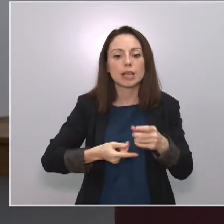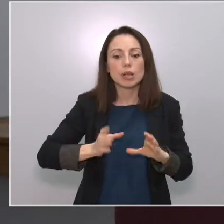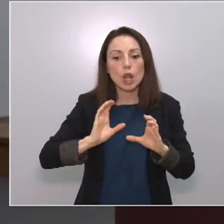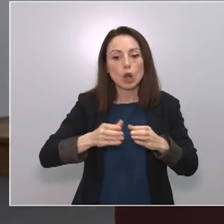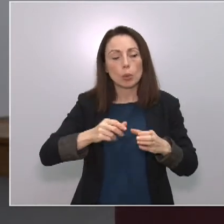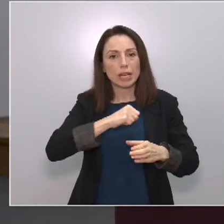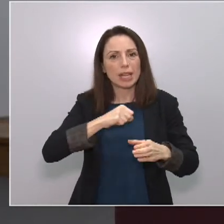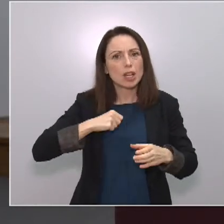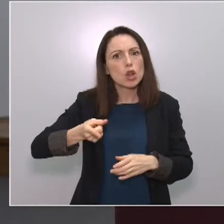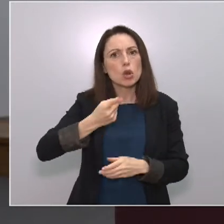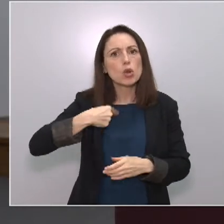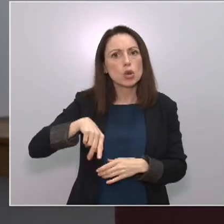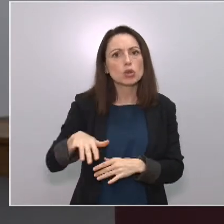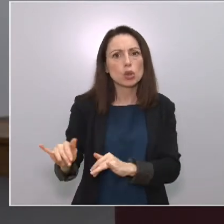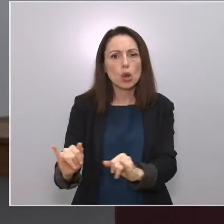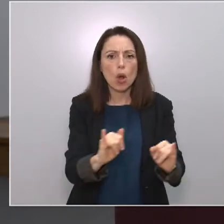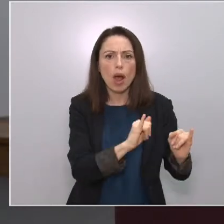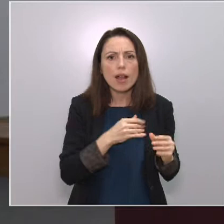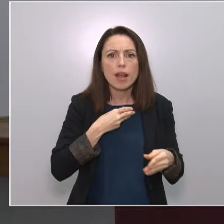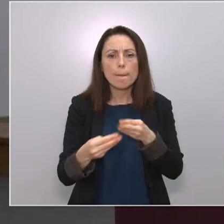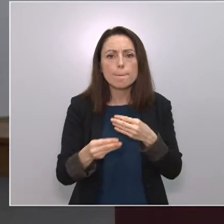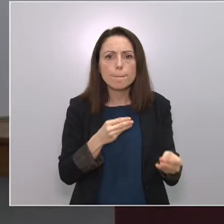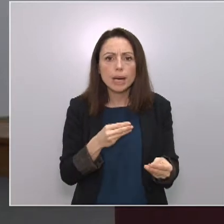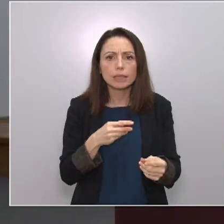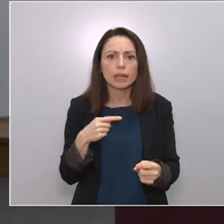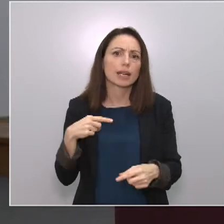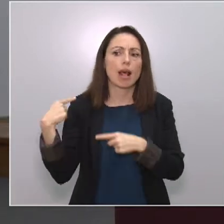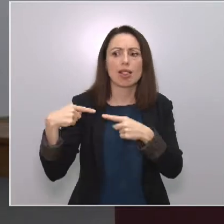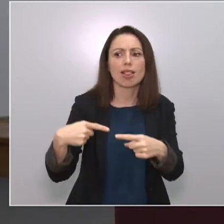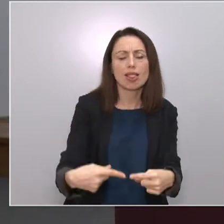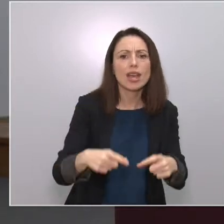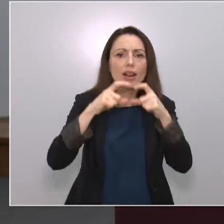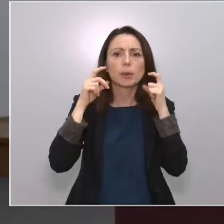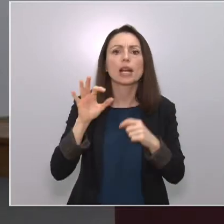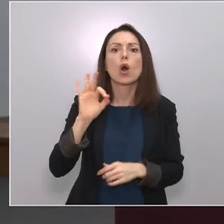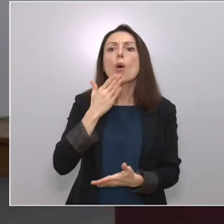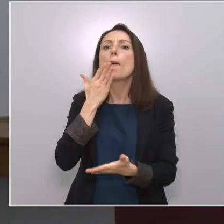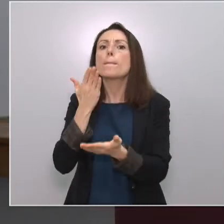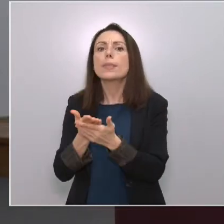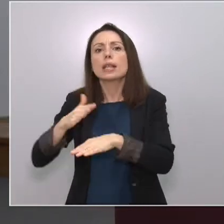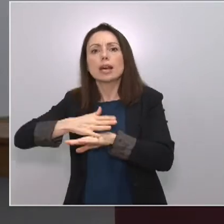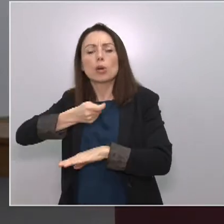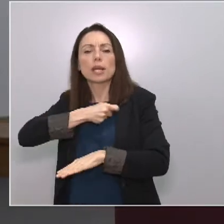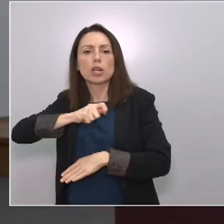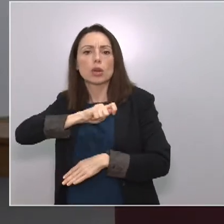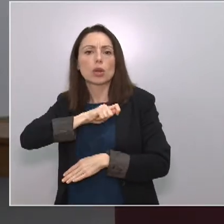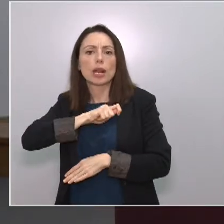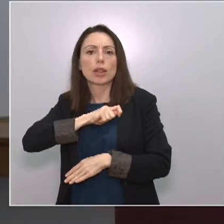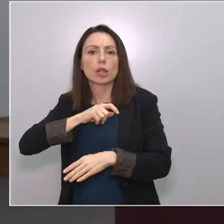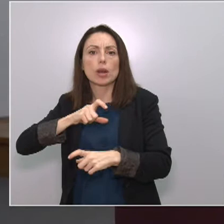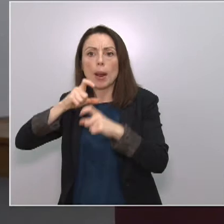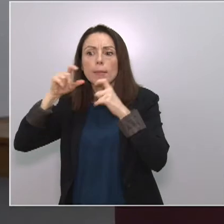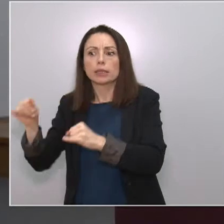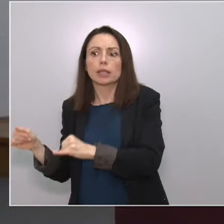comunidad autónoma en condiciones de disposición de material diario de esas mascarillas o si ha pedido al Gobierno nacional